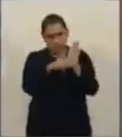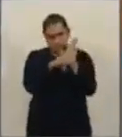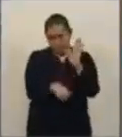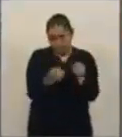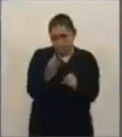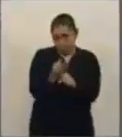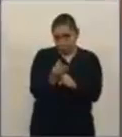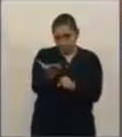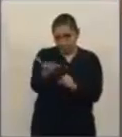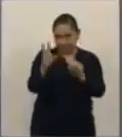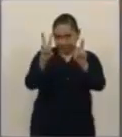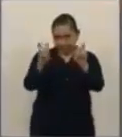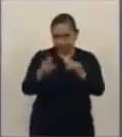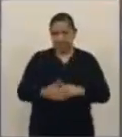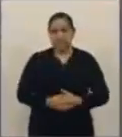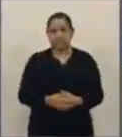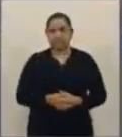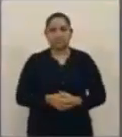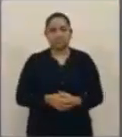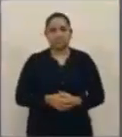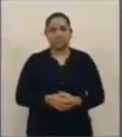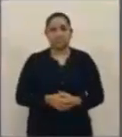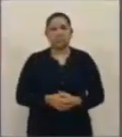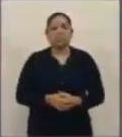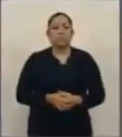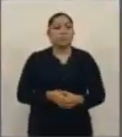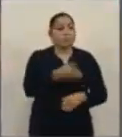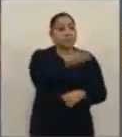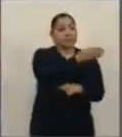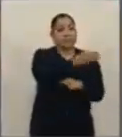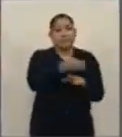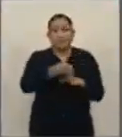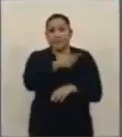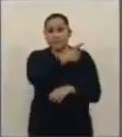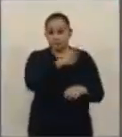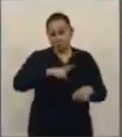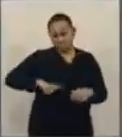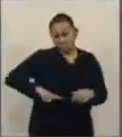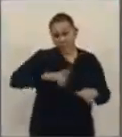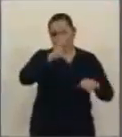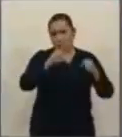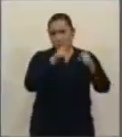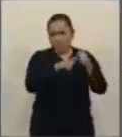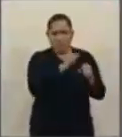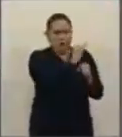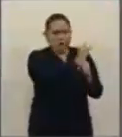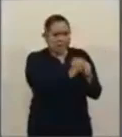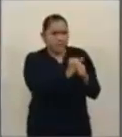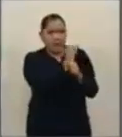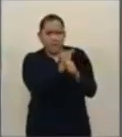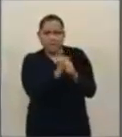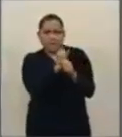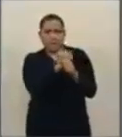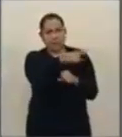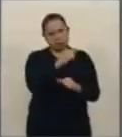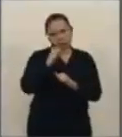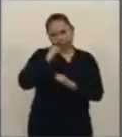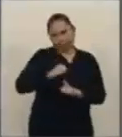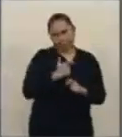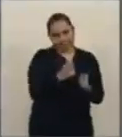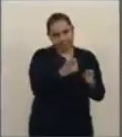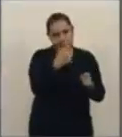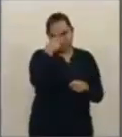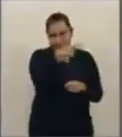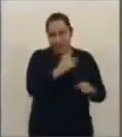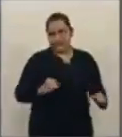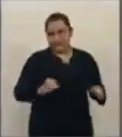Los resultados de la investigación presentados hasta ahora por el gobierno federal y su dependencia investigadora